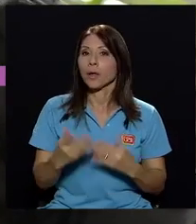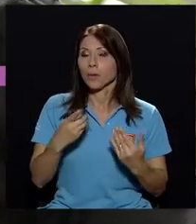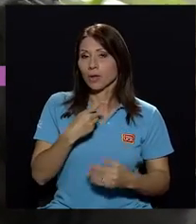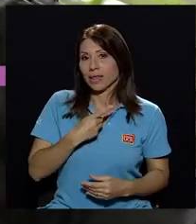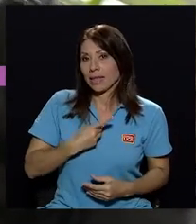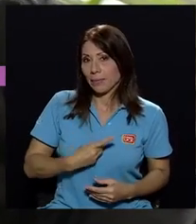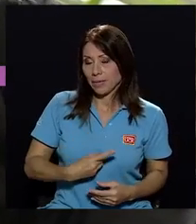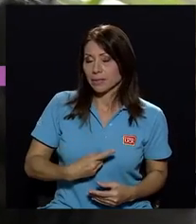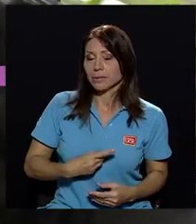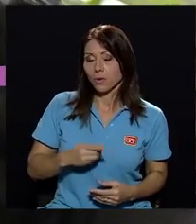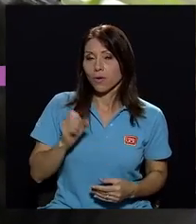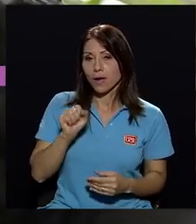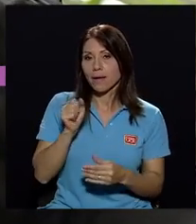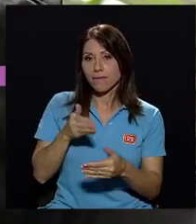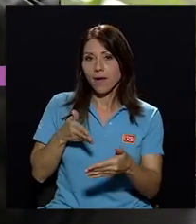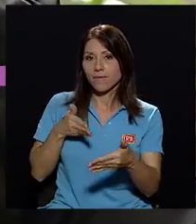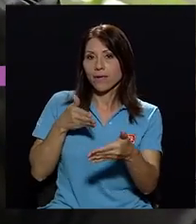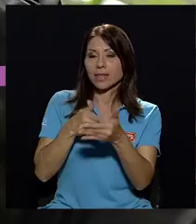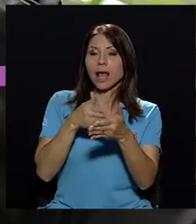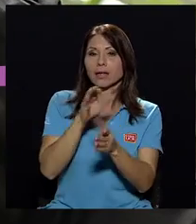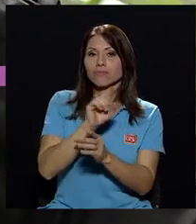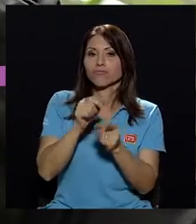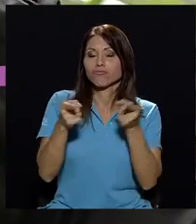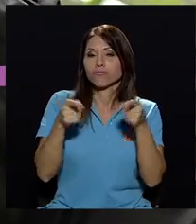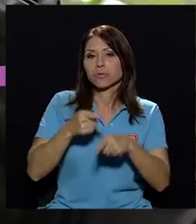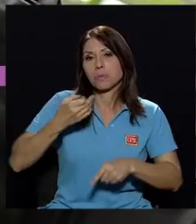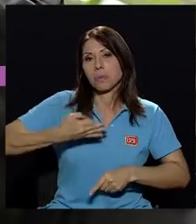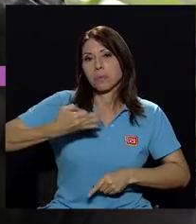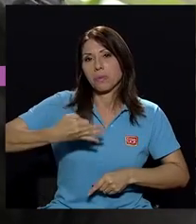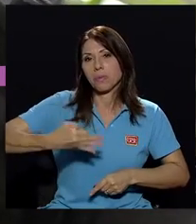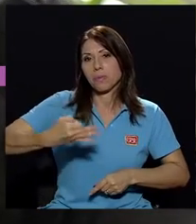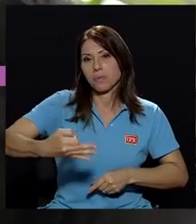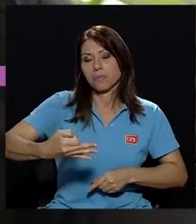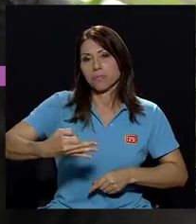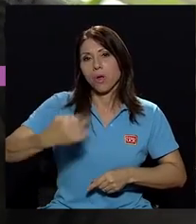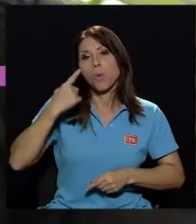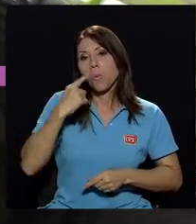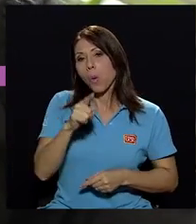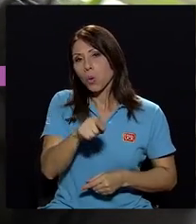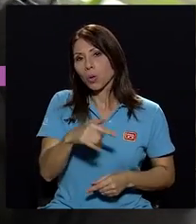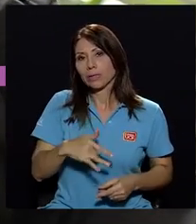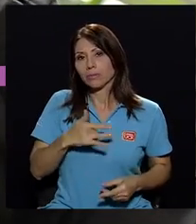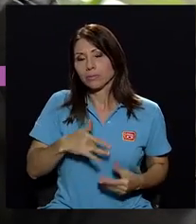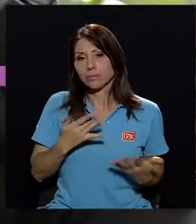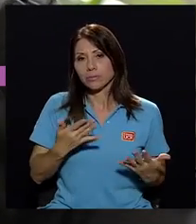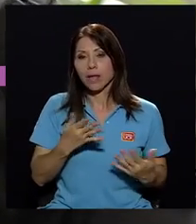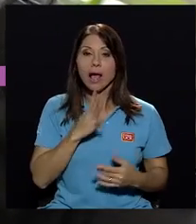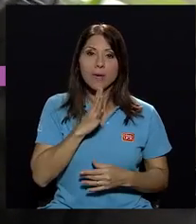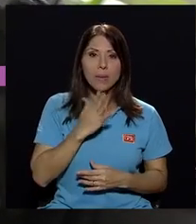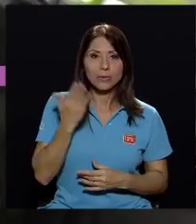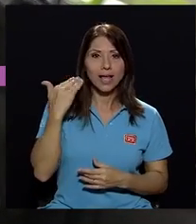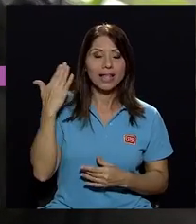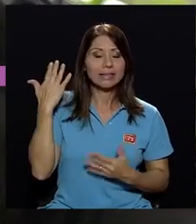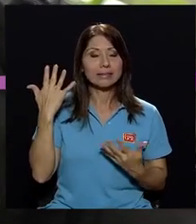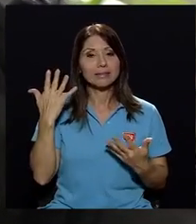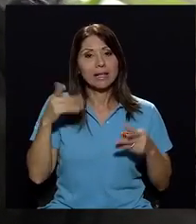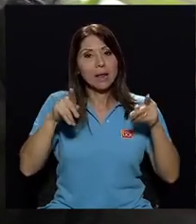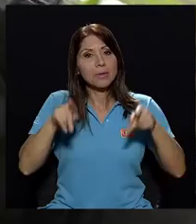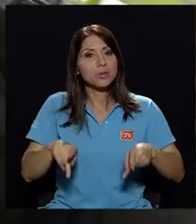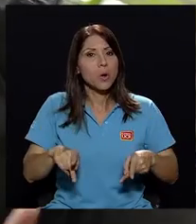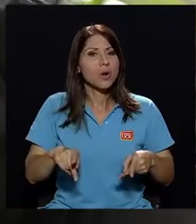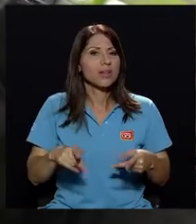La depresión, por supuesto, que va a afectar la cotidianidad de una persona a causa de los síntomas, ¿verdad? Hablábamos de una